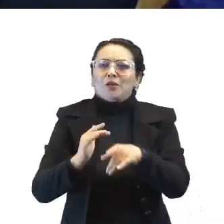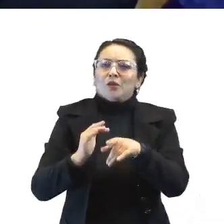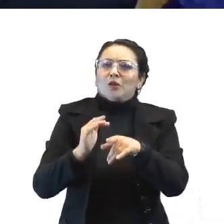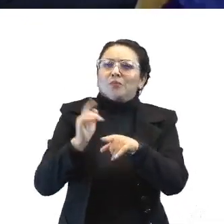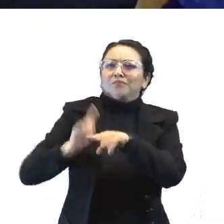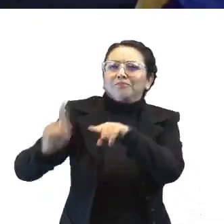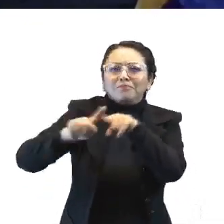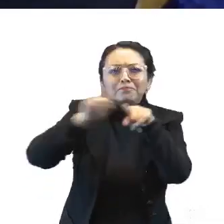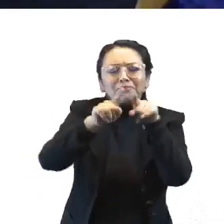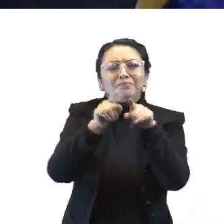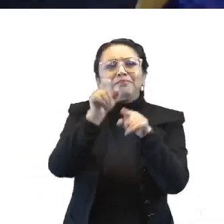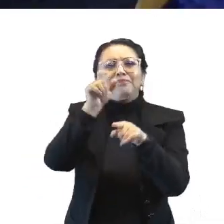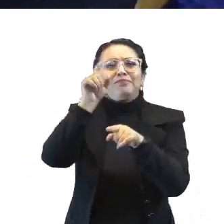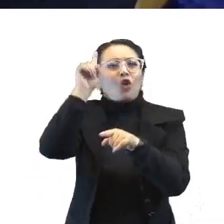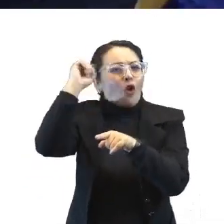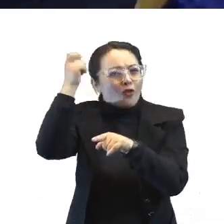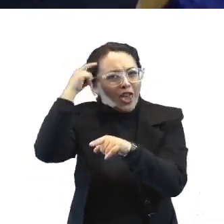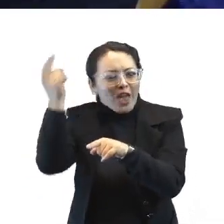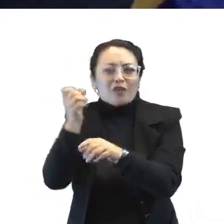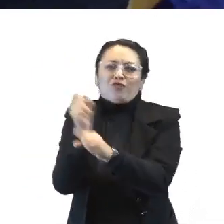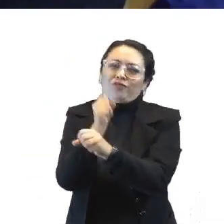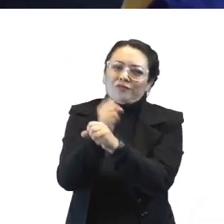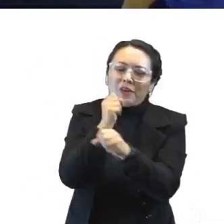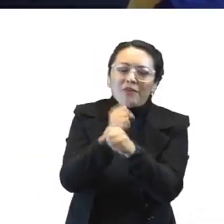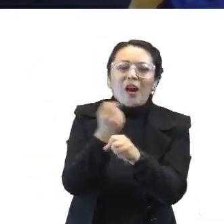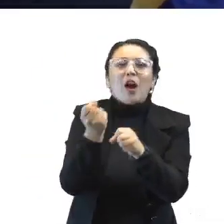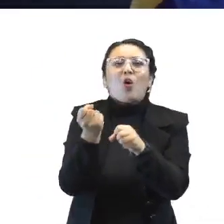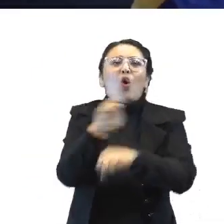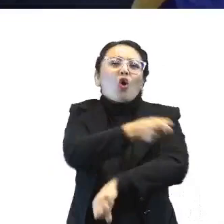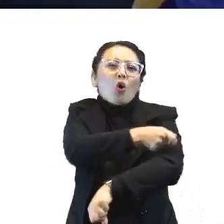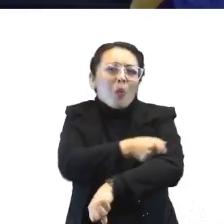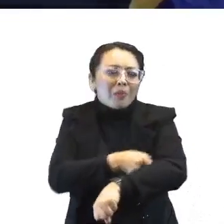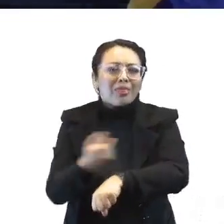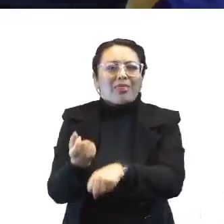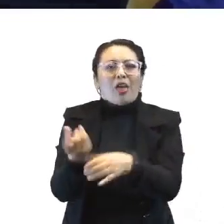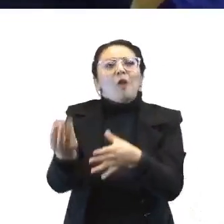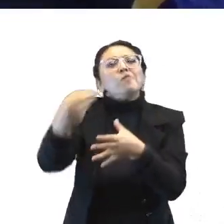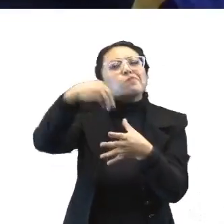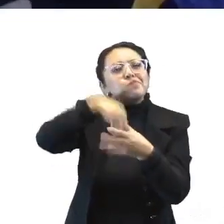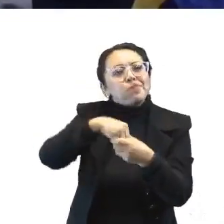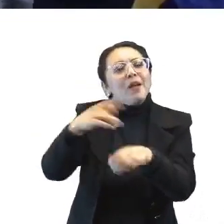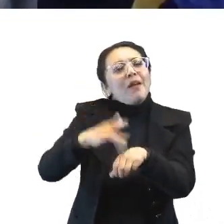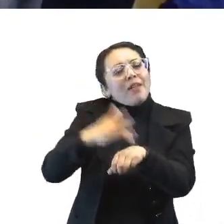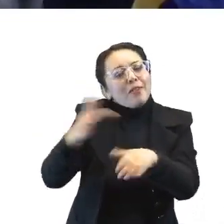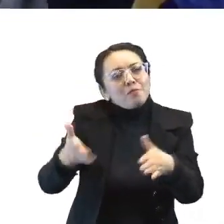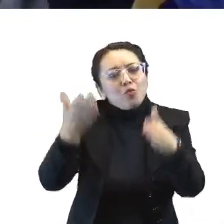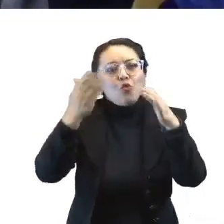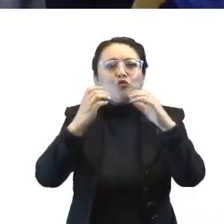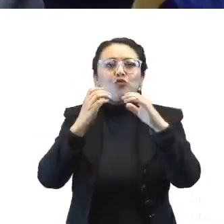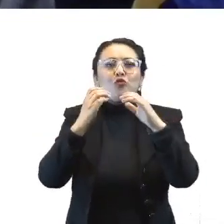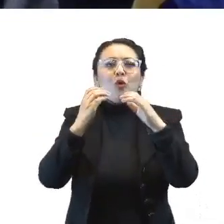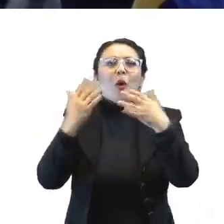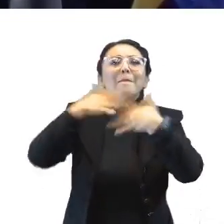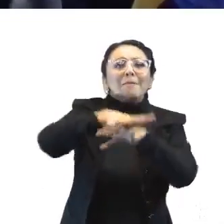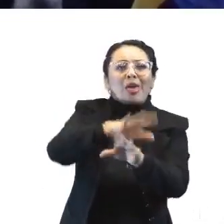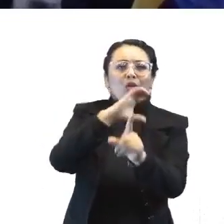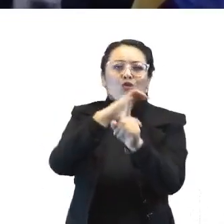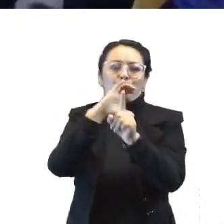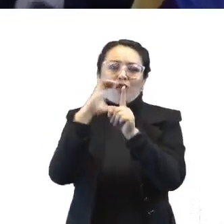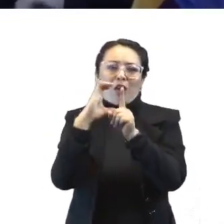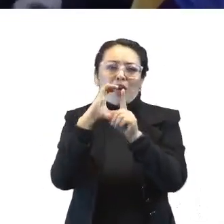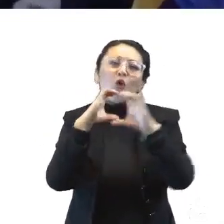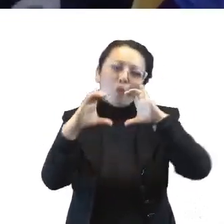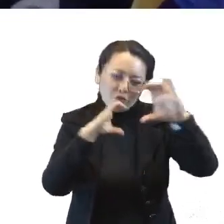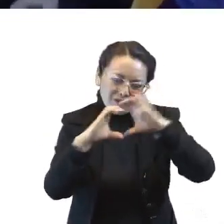funcionarios y funcionarias, comité, integrantes de impulso, a medios de comunicación, a todos les